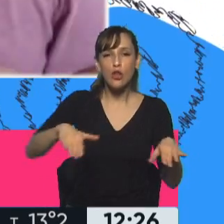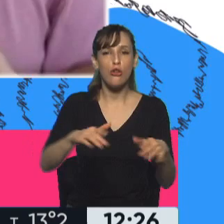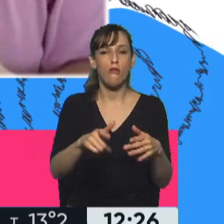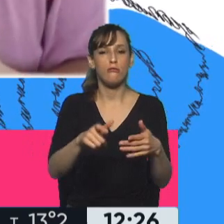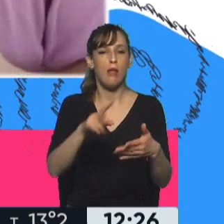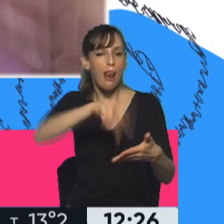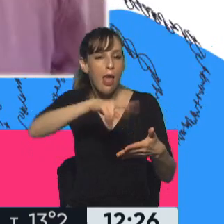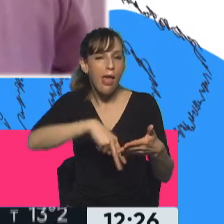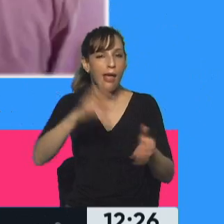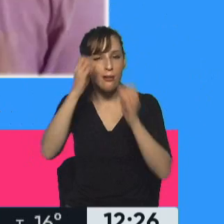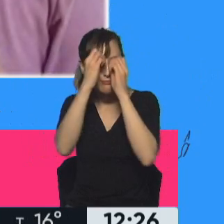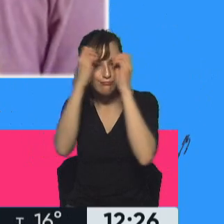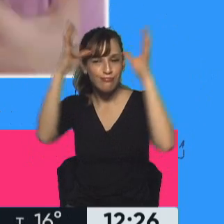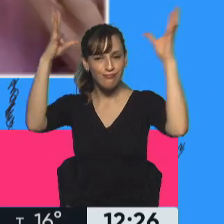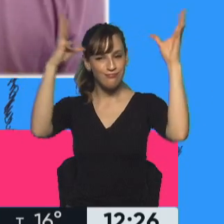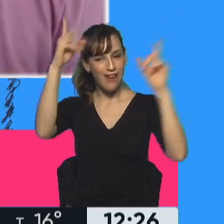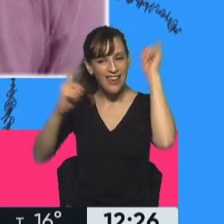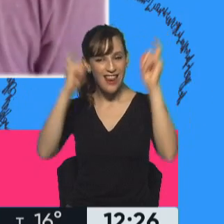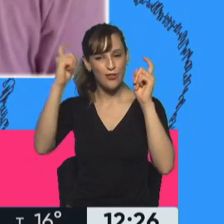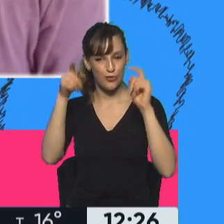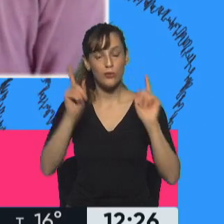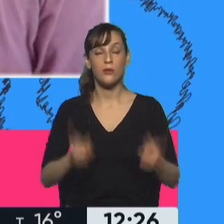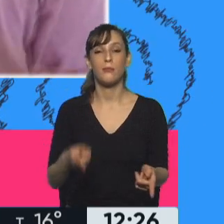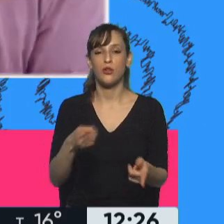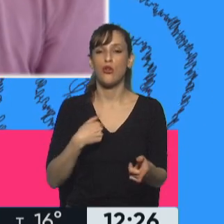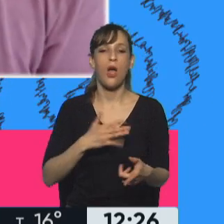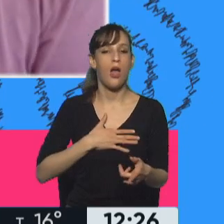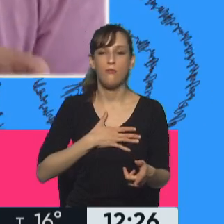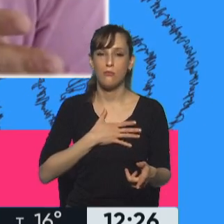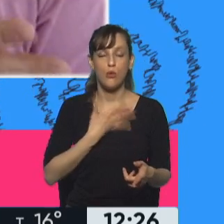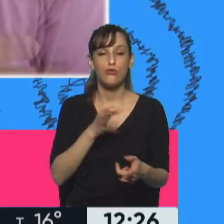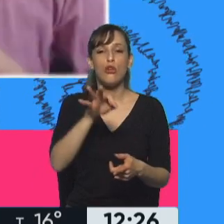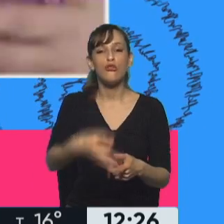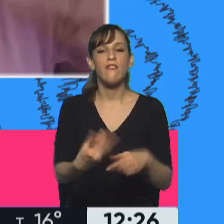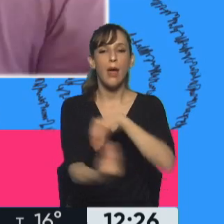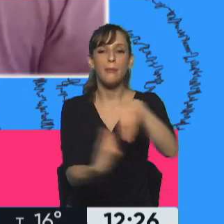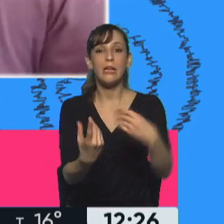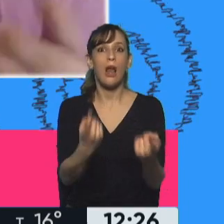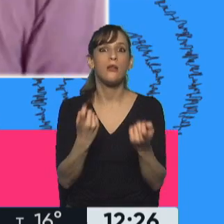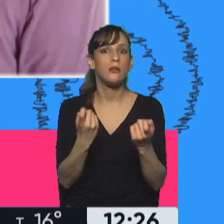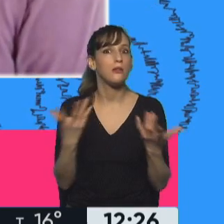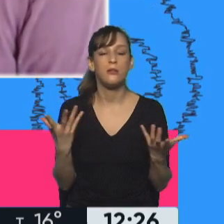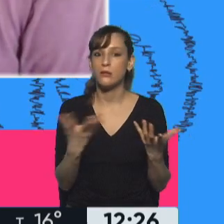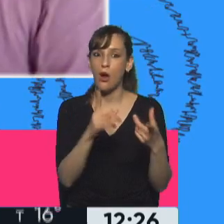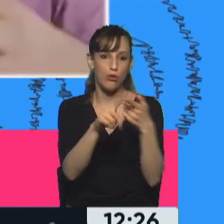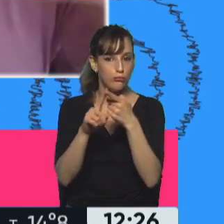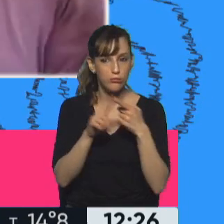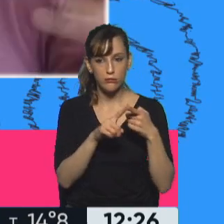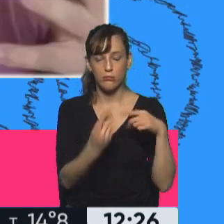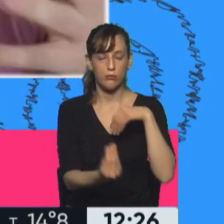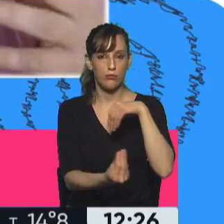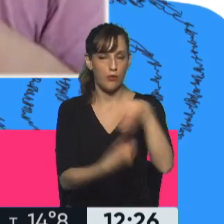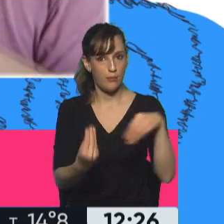canciones. La verdad que lo hice con mucho amor también, porque sé la necesidad de la familia de seguir compartiendo, ¿viste? Y esto